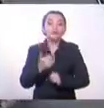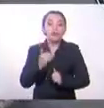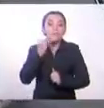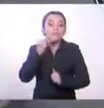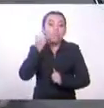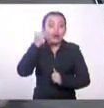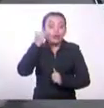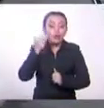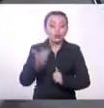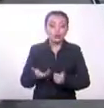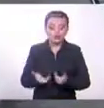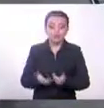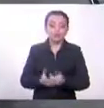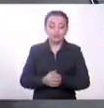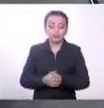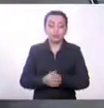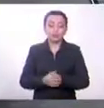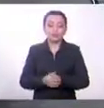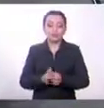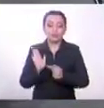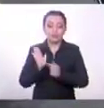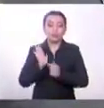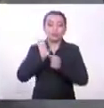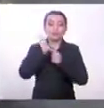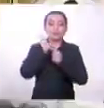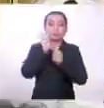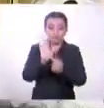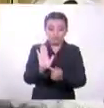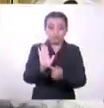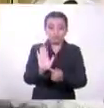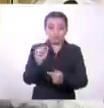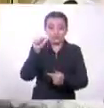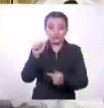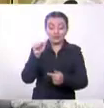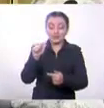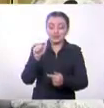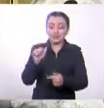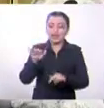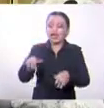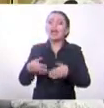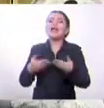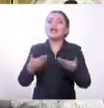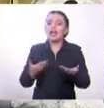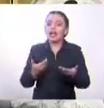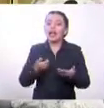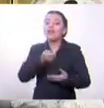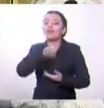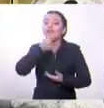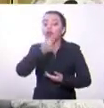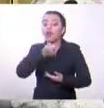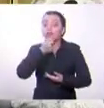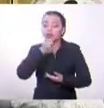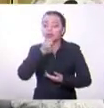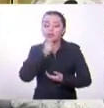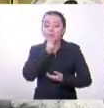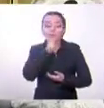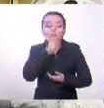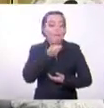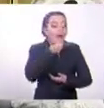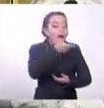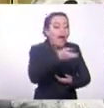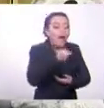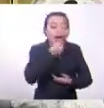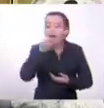esas imágenes a partir de la experiencia, eso que nosotros vemos, nosotros lo traducimos en información? Así es. Que nos sirve a nosotros